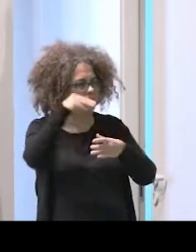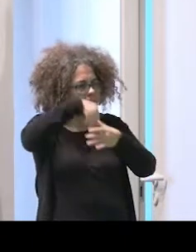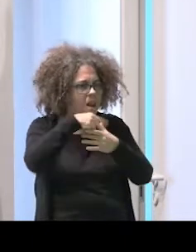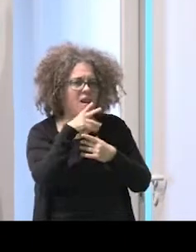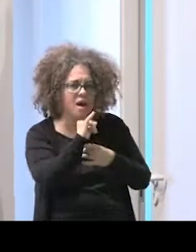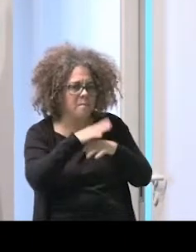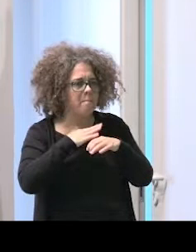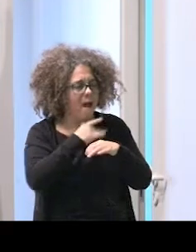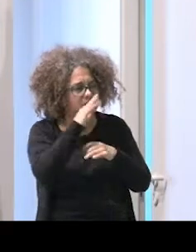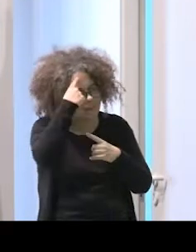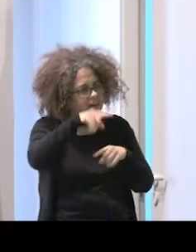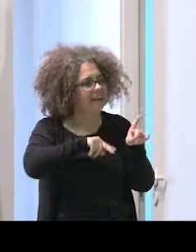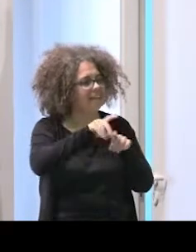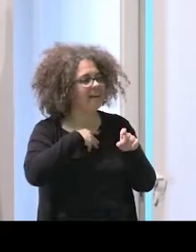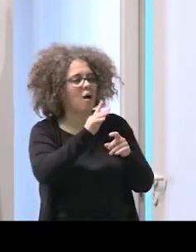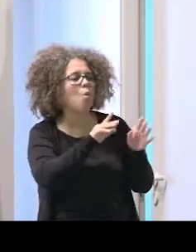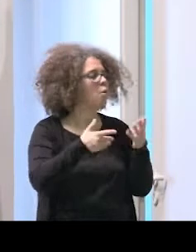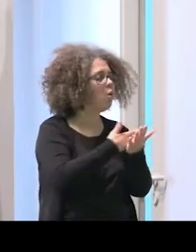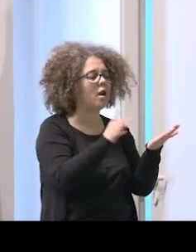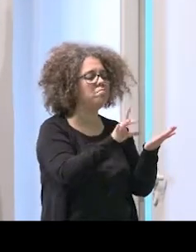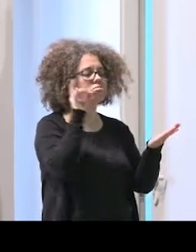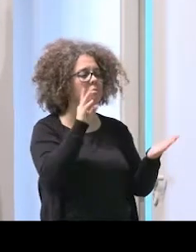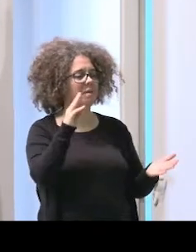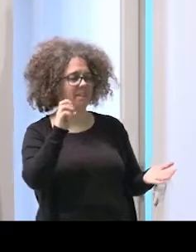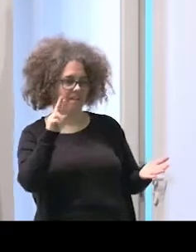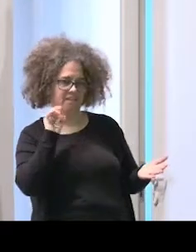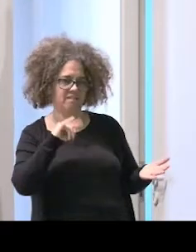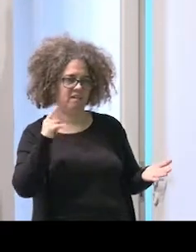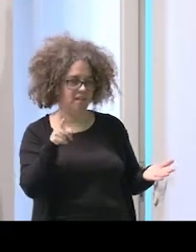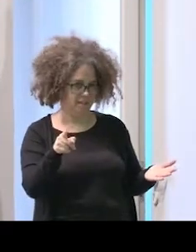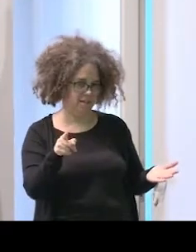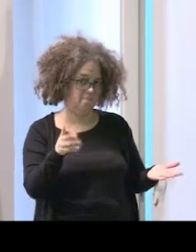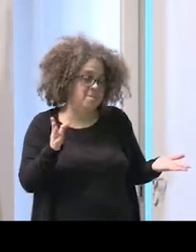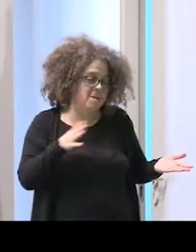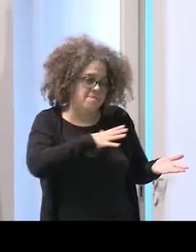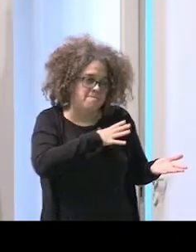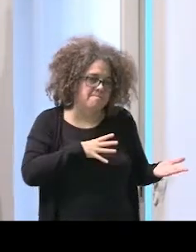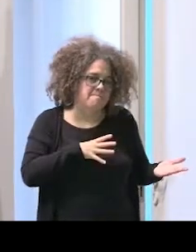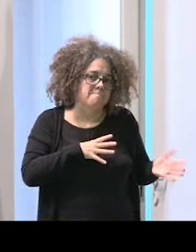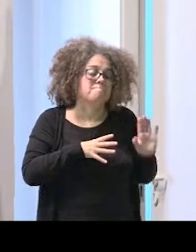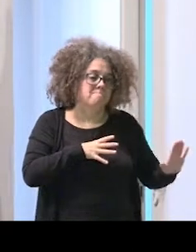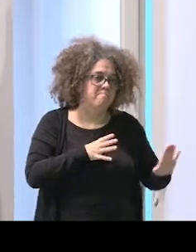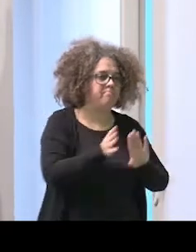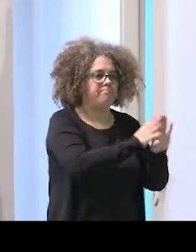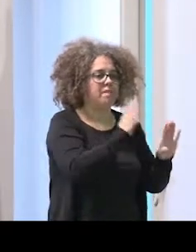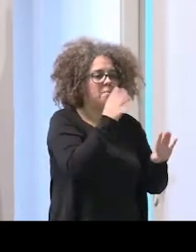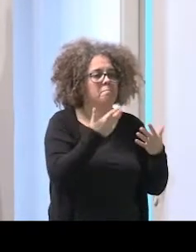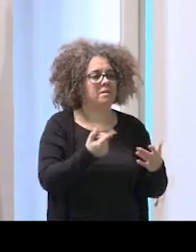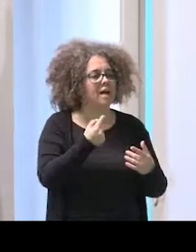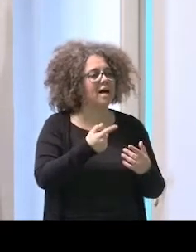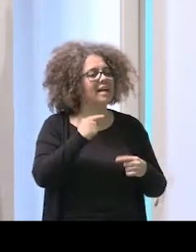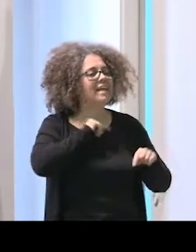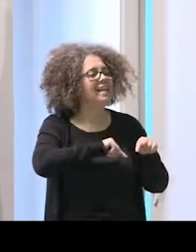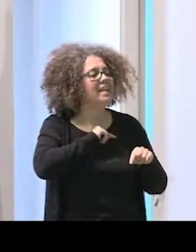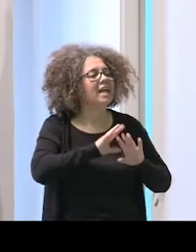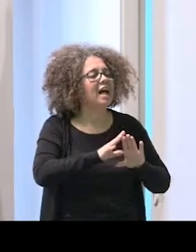que es la técnica de elección, pero hoy por hoy no es la técnica de elección. Vale, ¿qué pasa con la clínica y la detección de los recién nacidos?